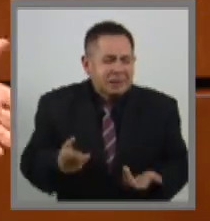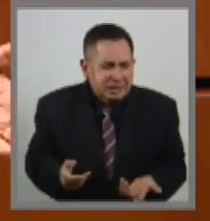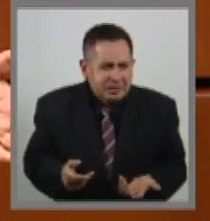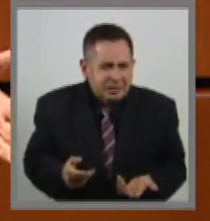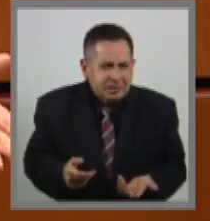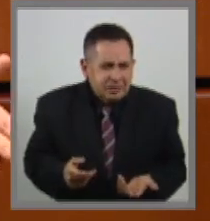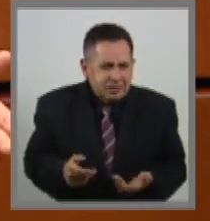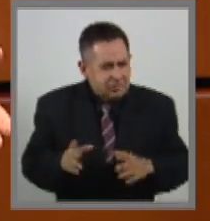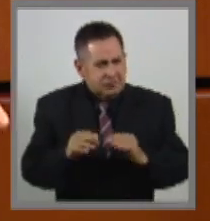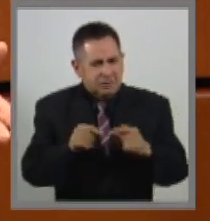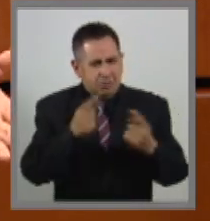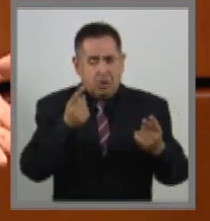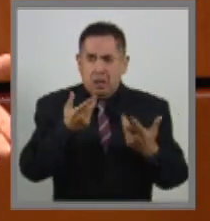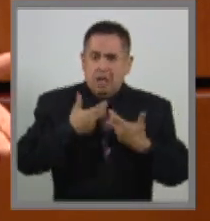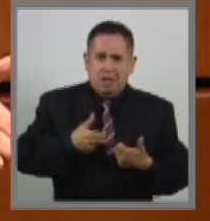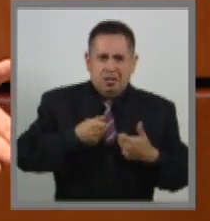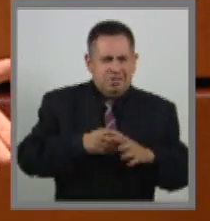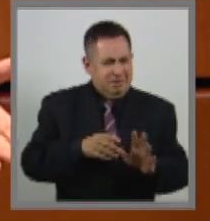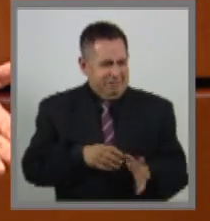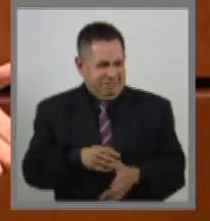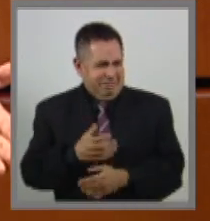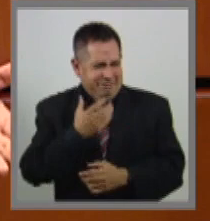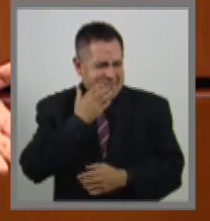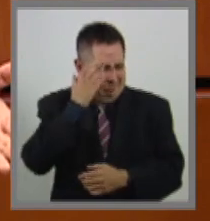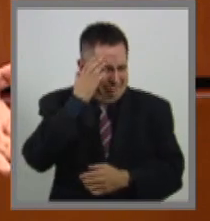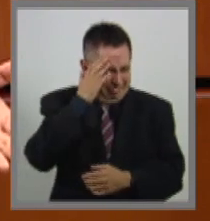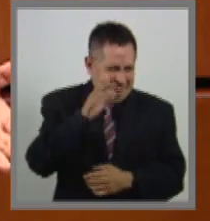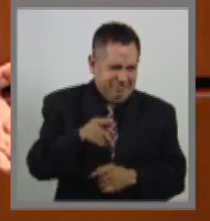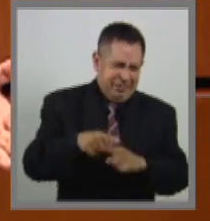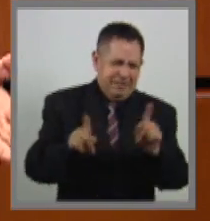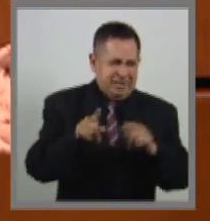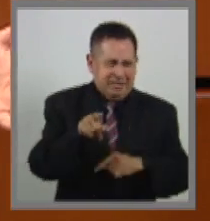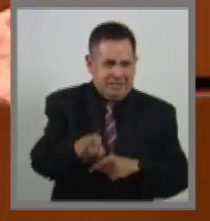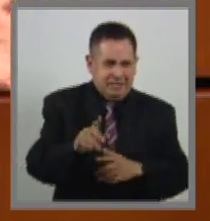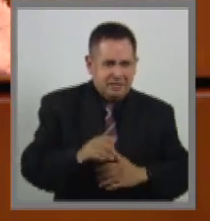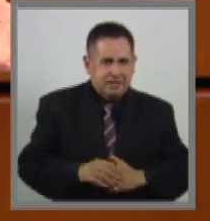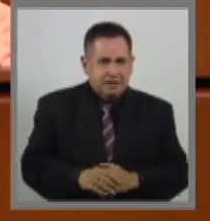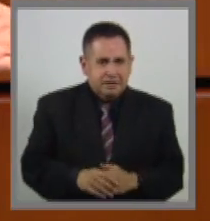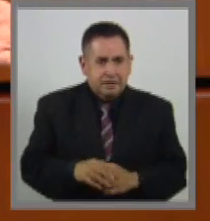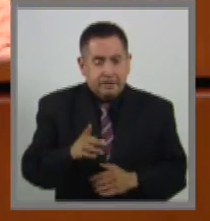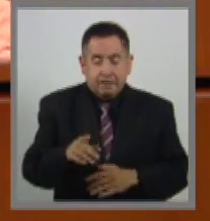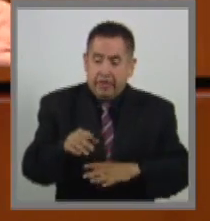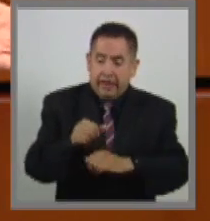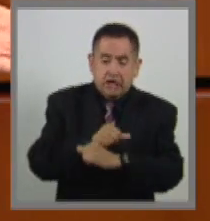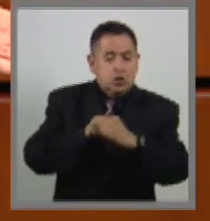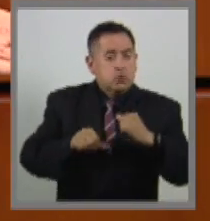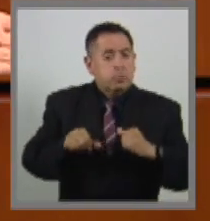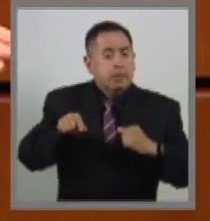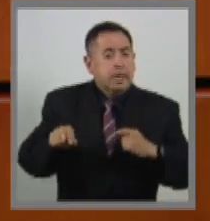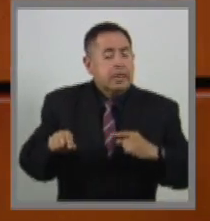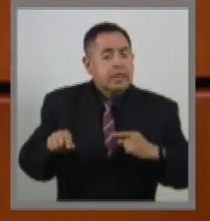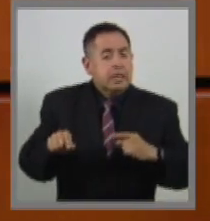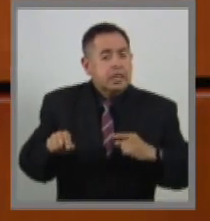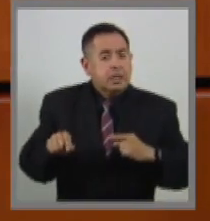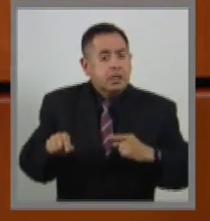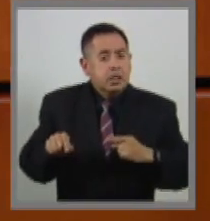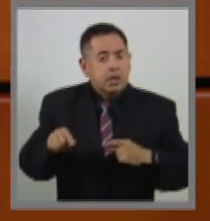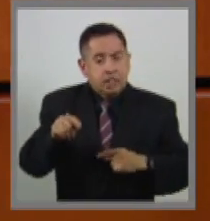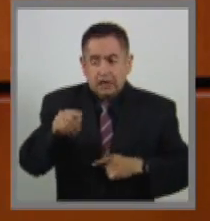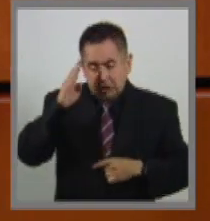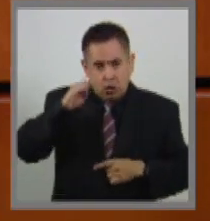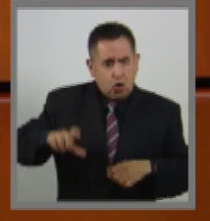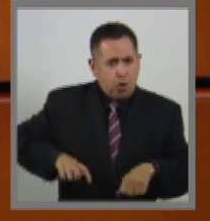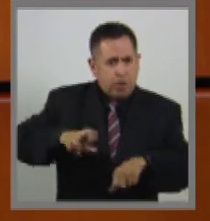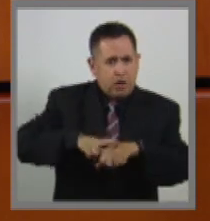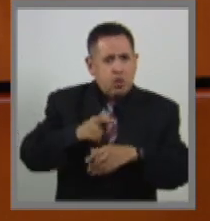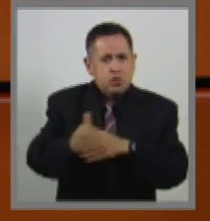No, tampoco debemos espantar algo que sea completamente distinto. El suplente del el señor gobernador